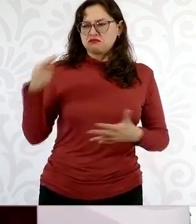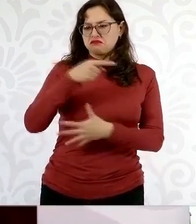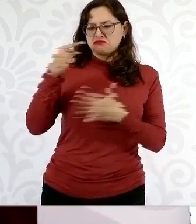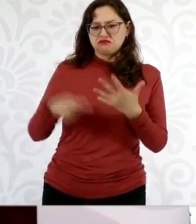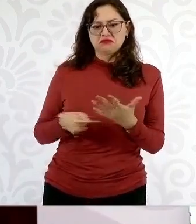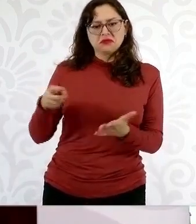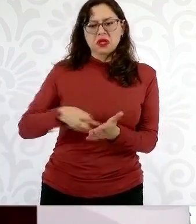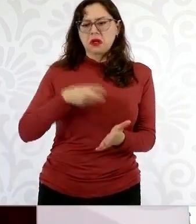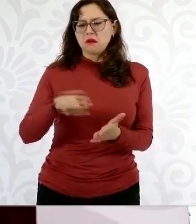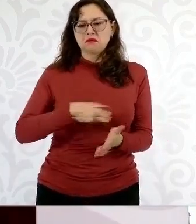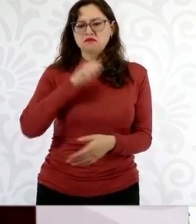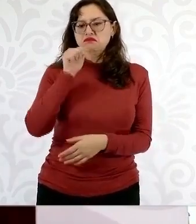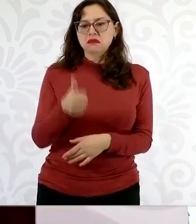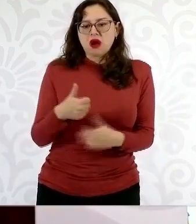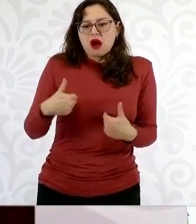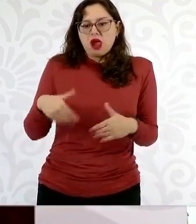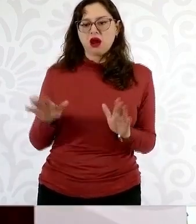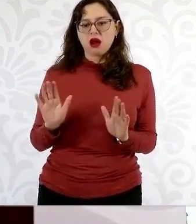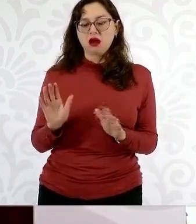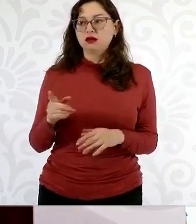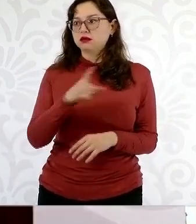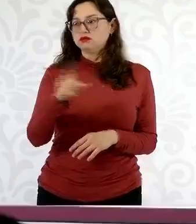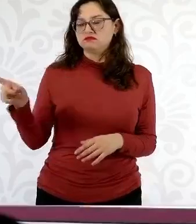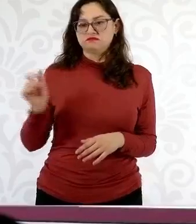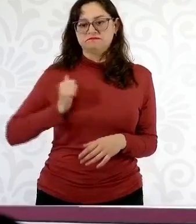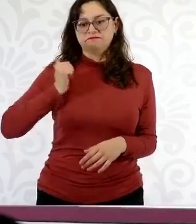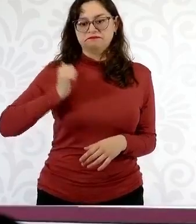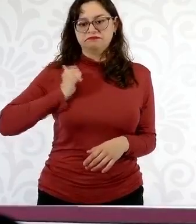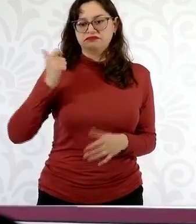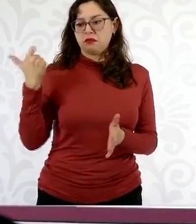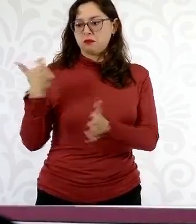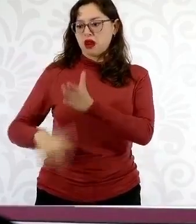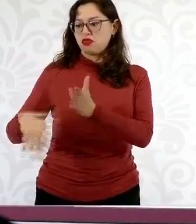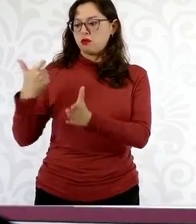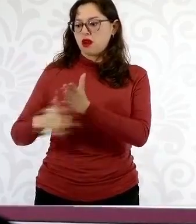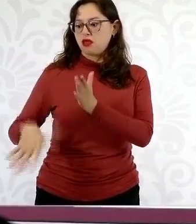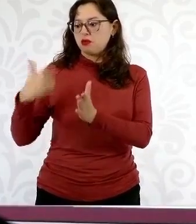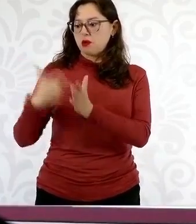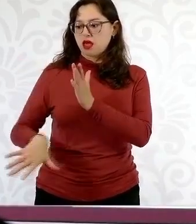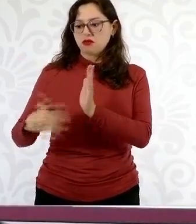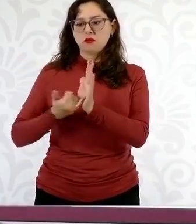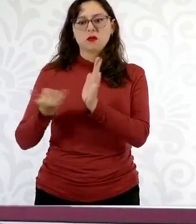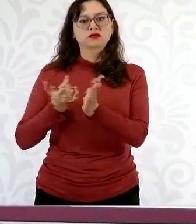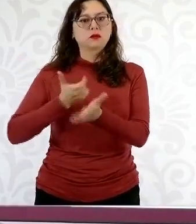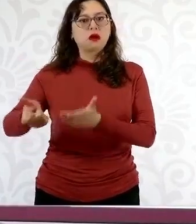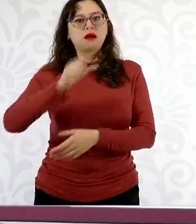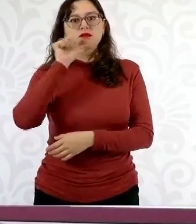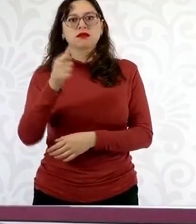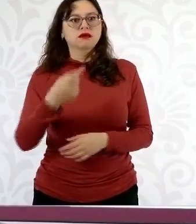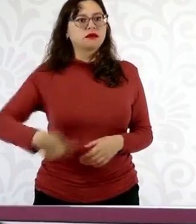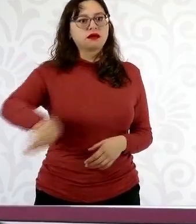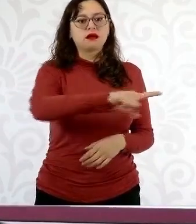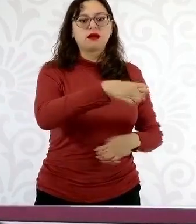dumping o que pueden tenerlo o que son demasiado bajos, pues entonces está en desventaja la industria nacional. Esa es la instrucción que nos dio la